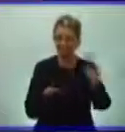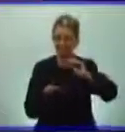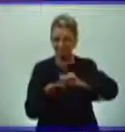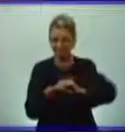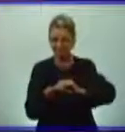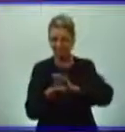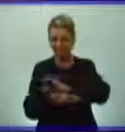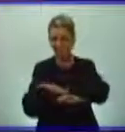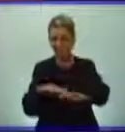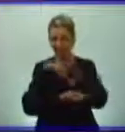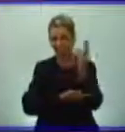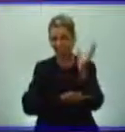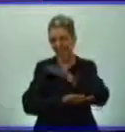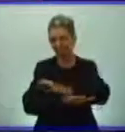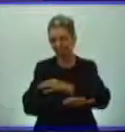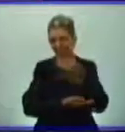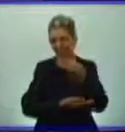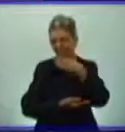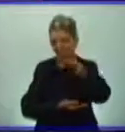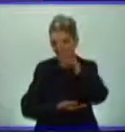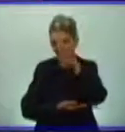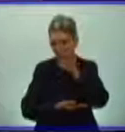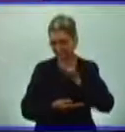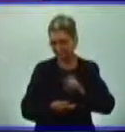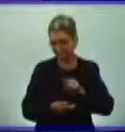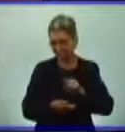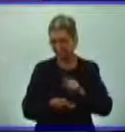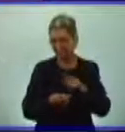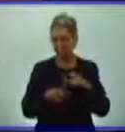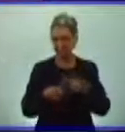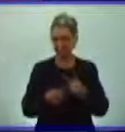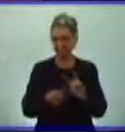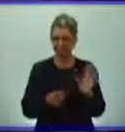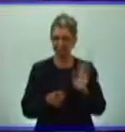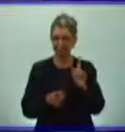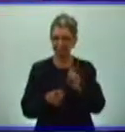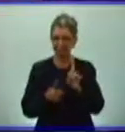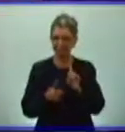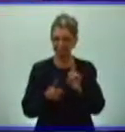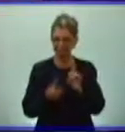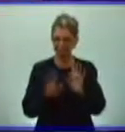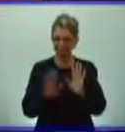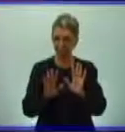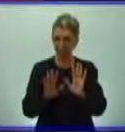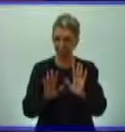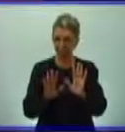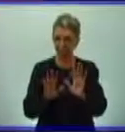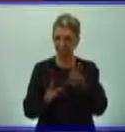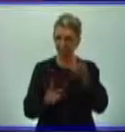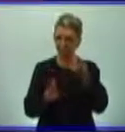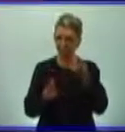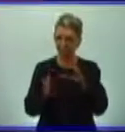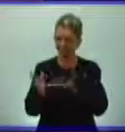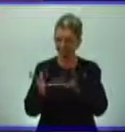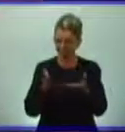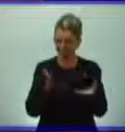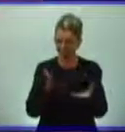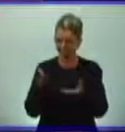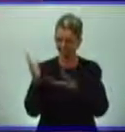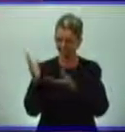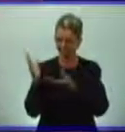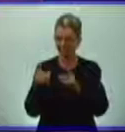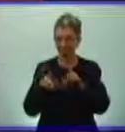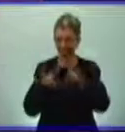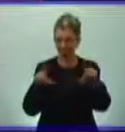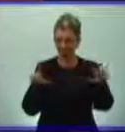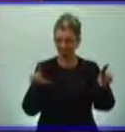de la patria. No quisiera despedirme de los alumnos de primero sin antes presentarles la siguiente frase de